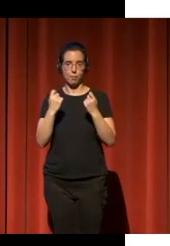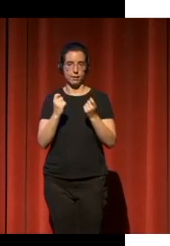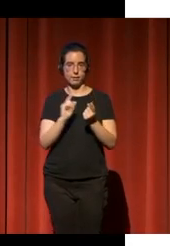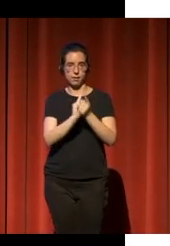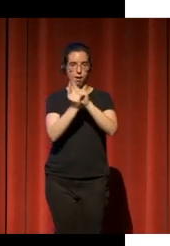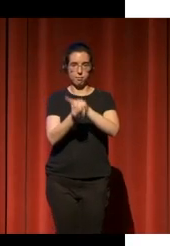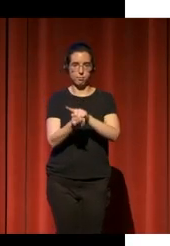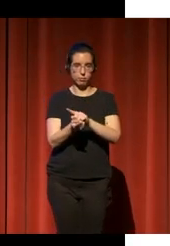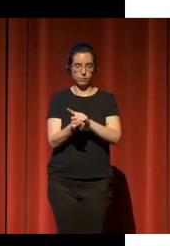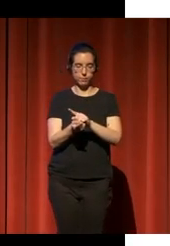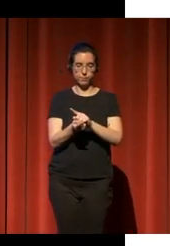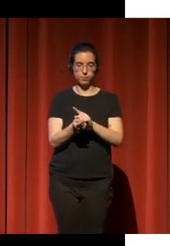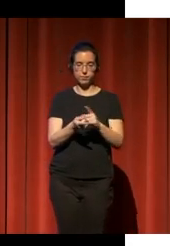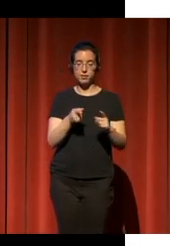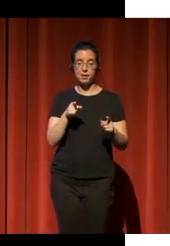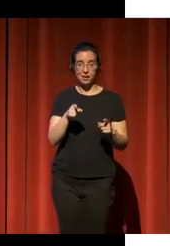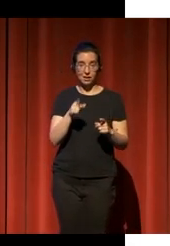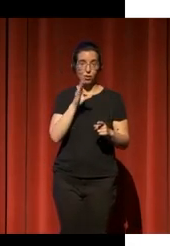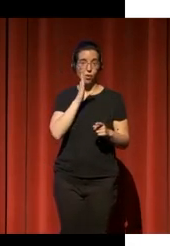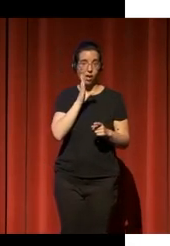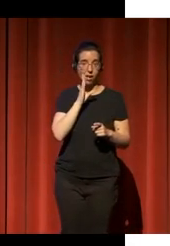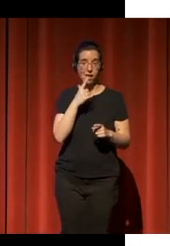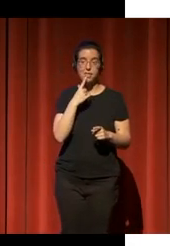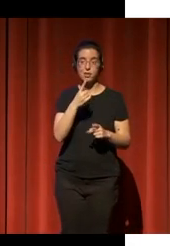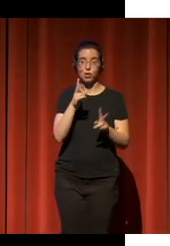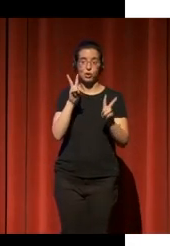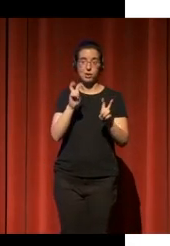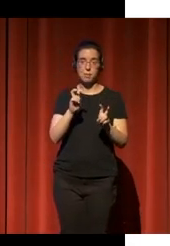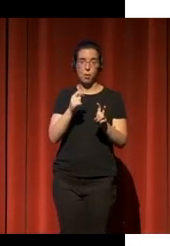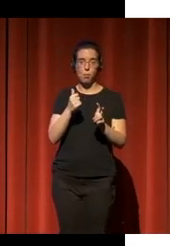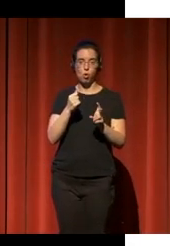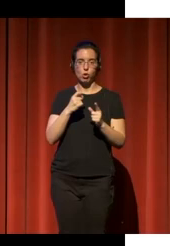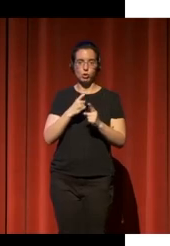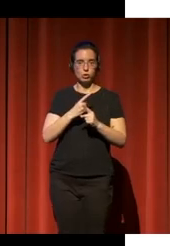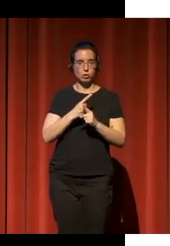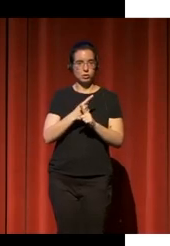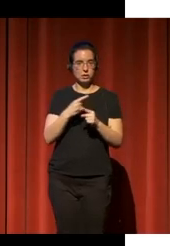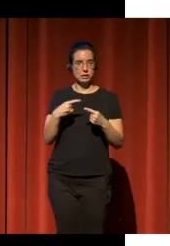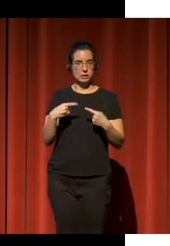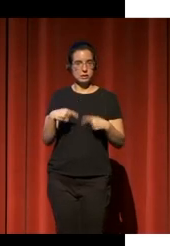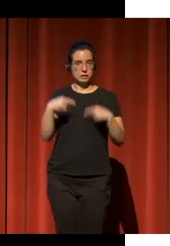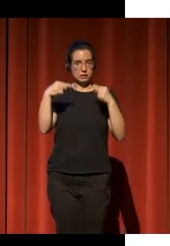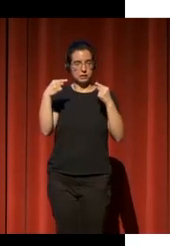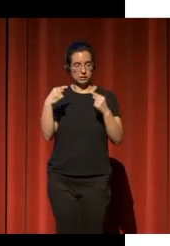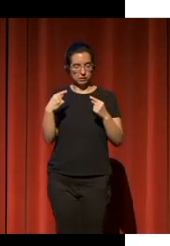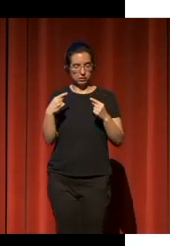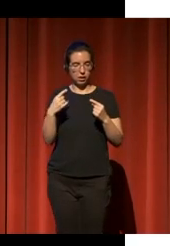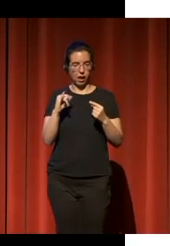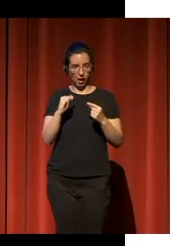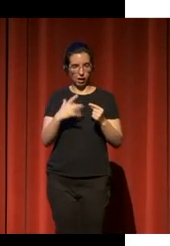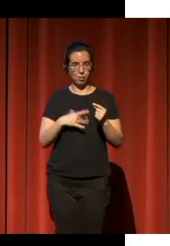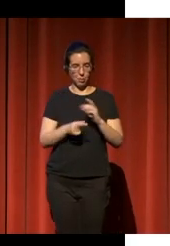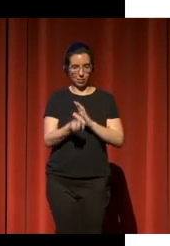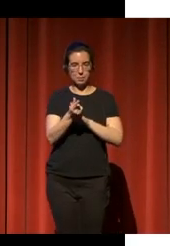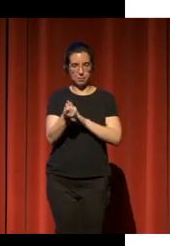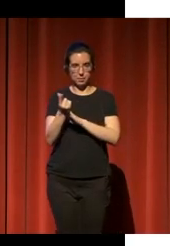me refería con a veces estos elementos de tón que pueden pueden